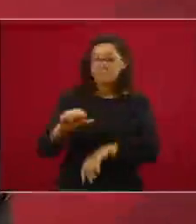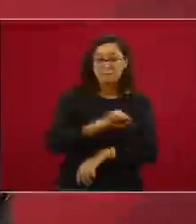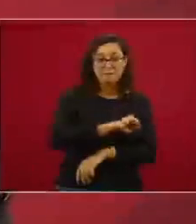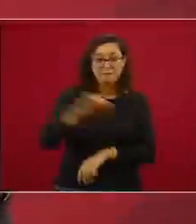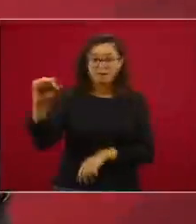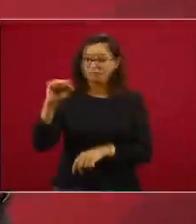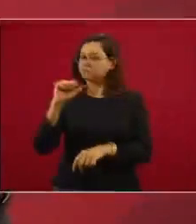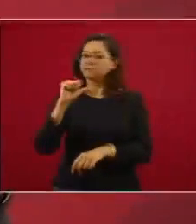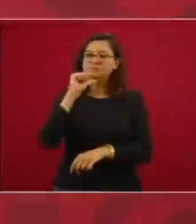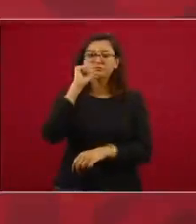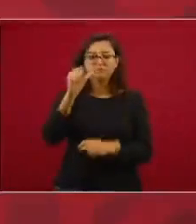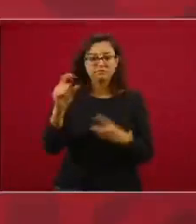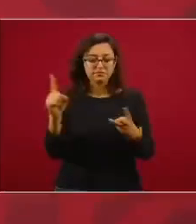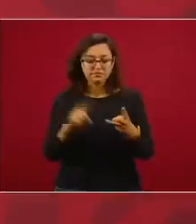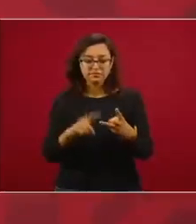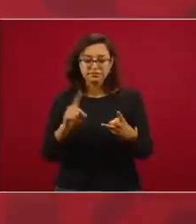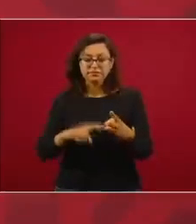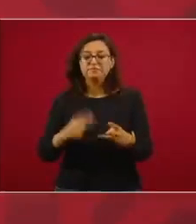haber gasolinazos.